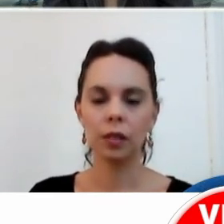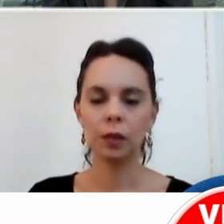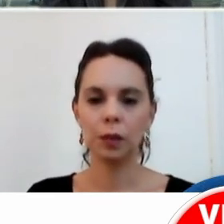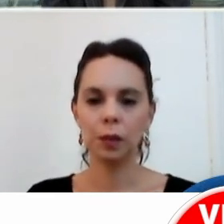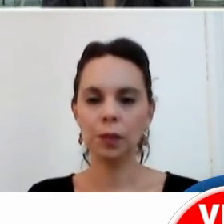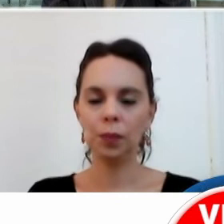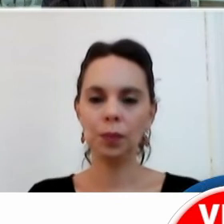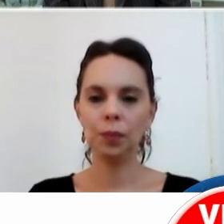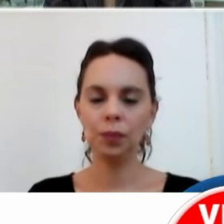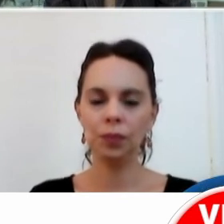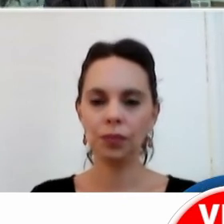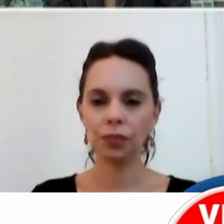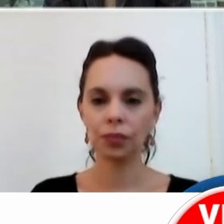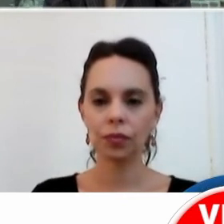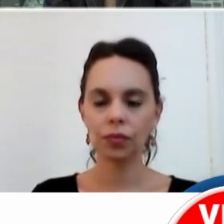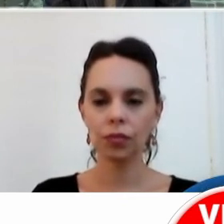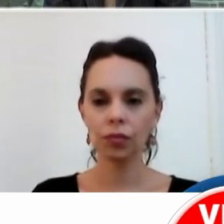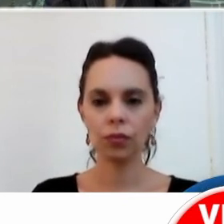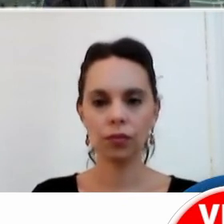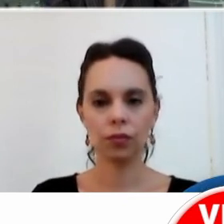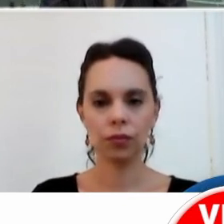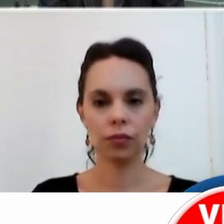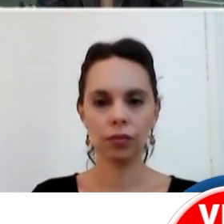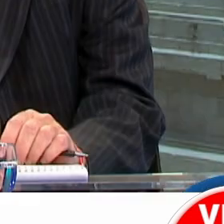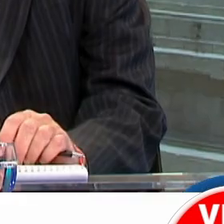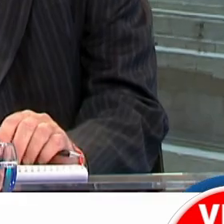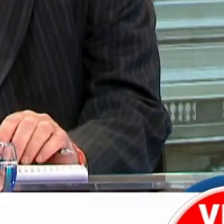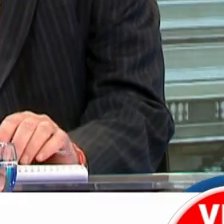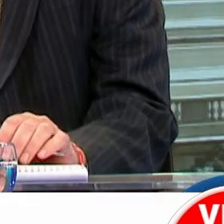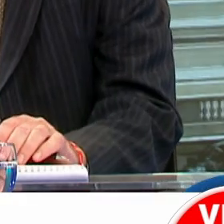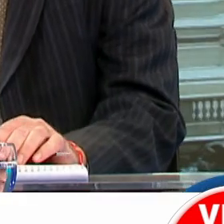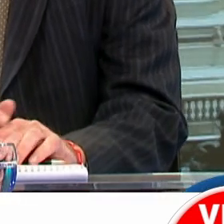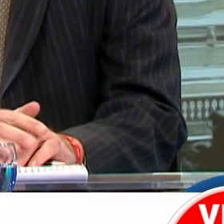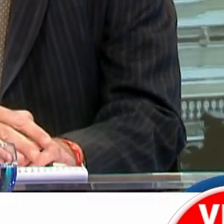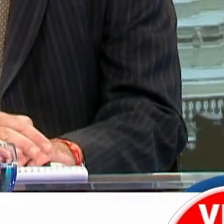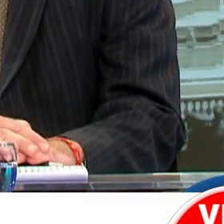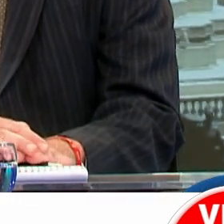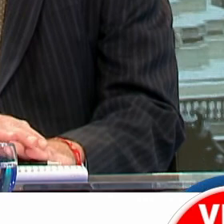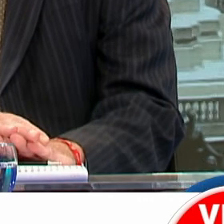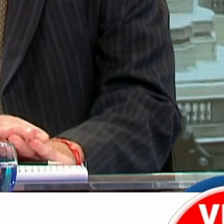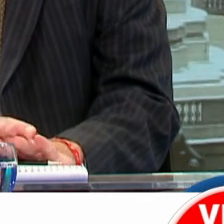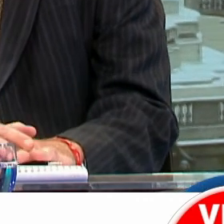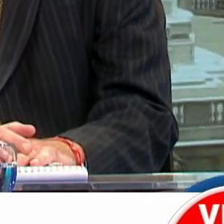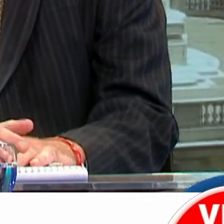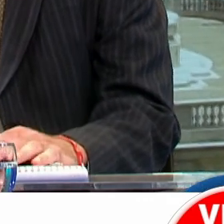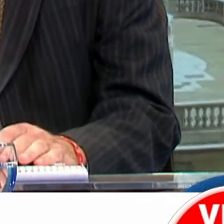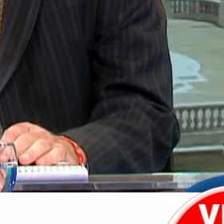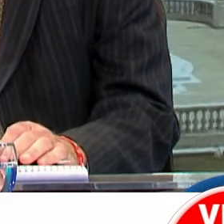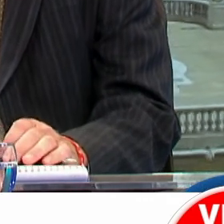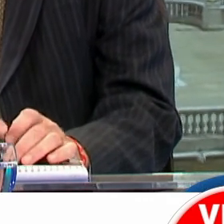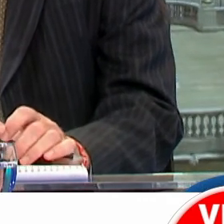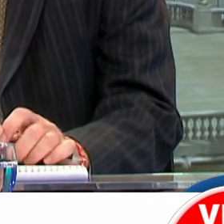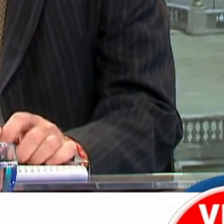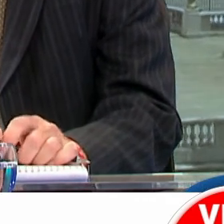el Estado es querellante en la causa por presunta administración fraudulenta por el préstamo con el FMI del gobierno de Mauricio